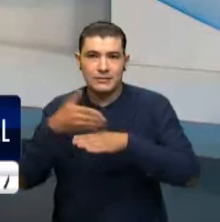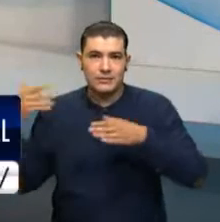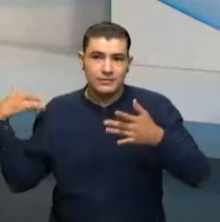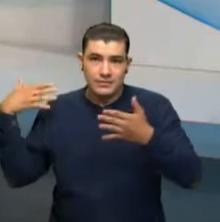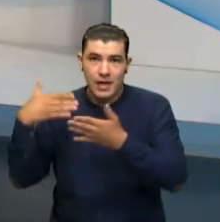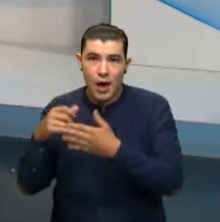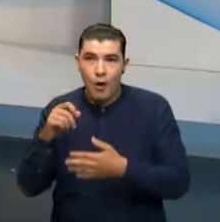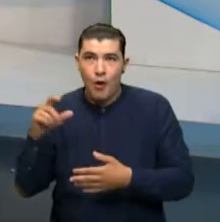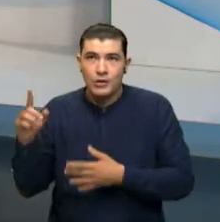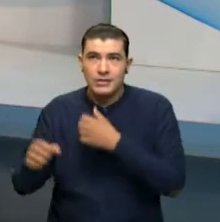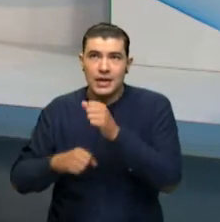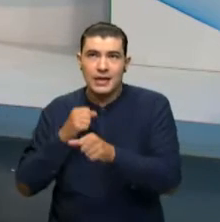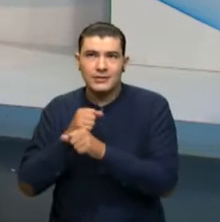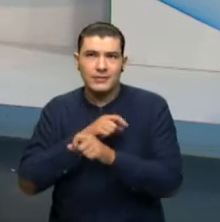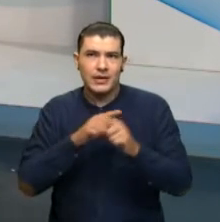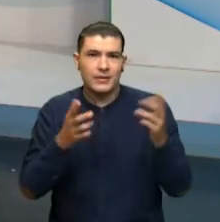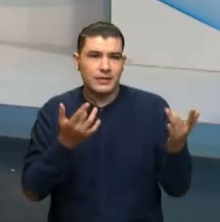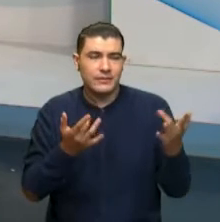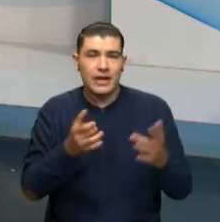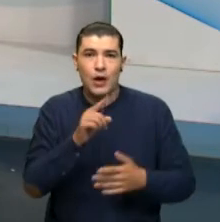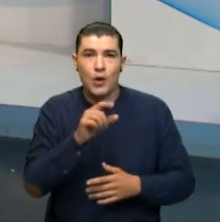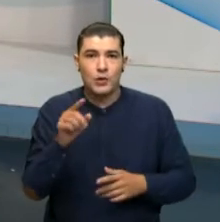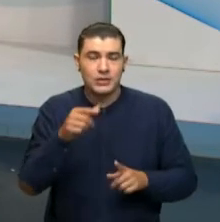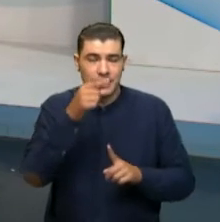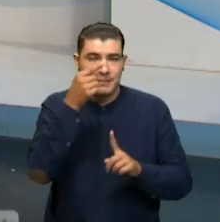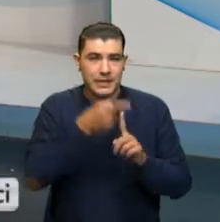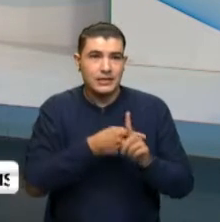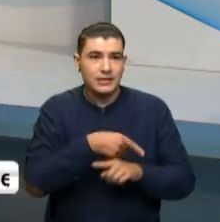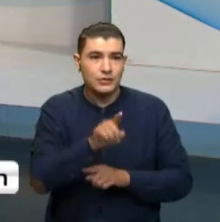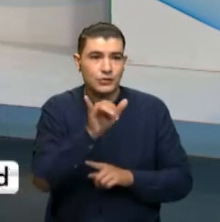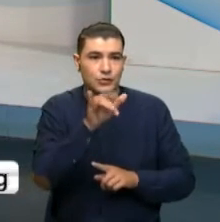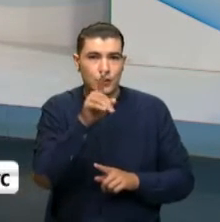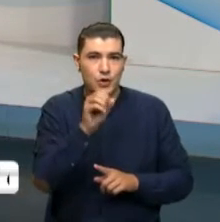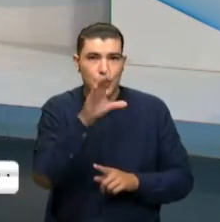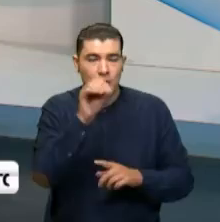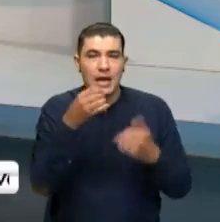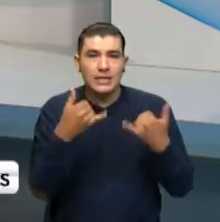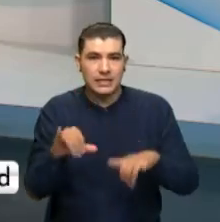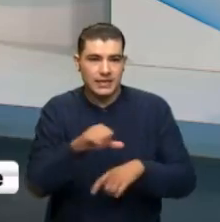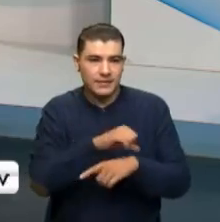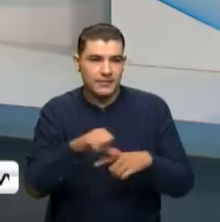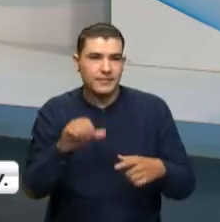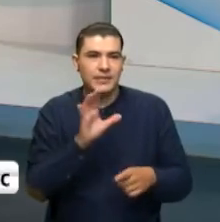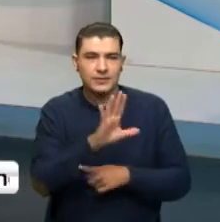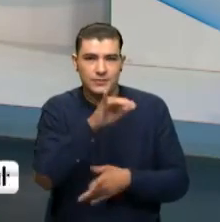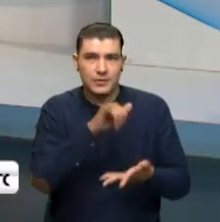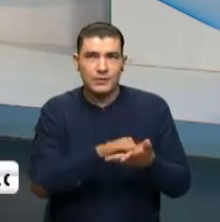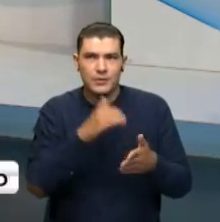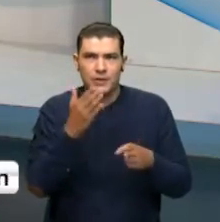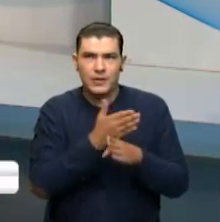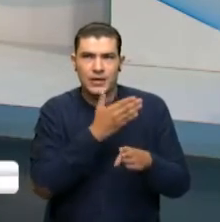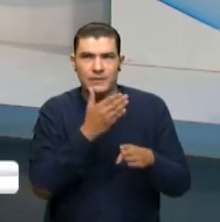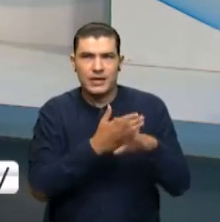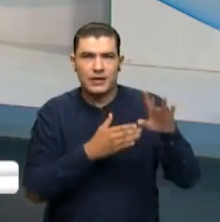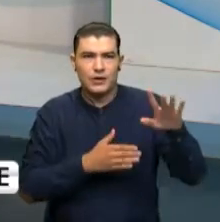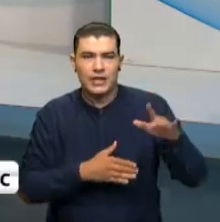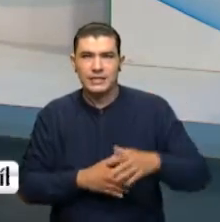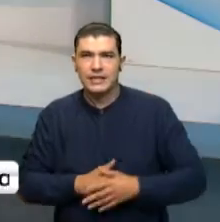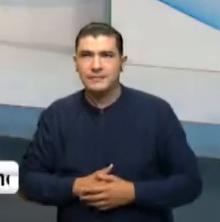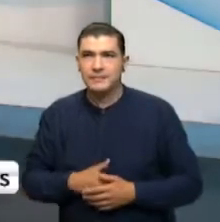y luego de una larga espera de 11 meses la judoca nortesantandereana valentina rubio fue operada de una delicada lesión en una de sus